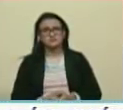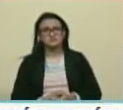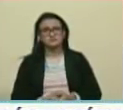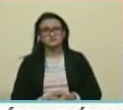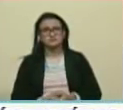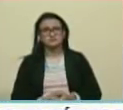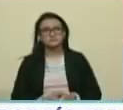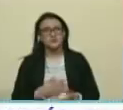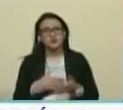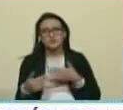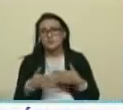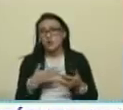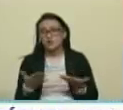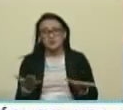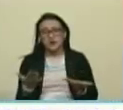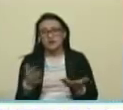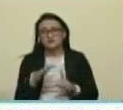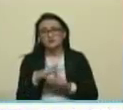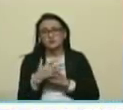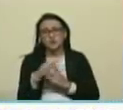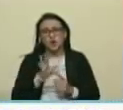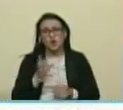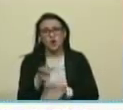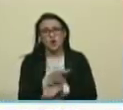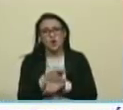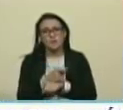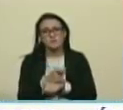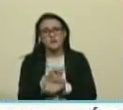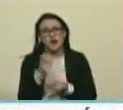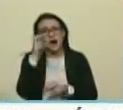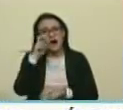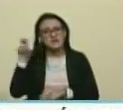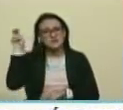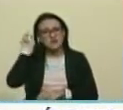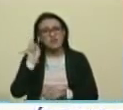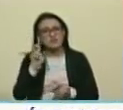independientemente de la situación hostil del gobierno de Colombia, los cancilleres tienen que hablarse.